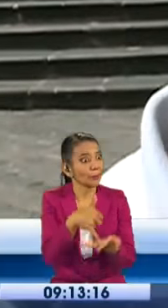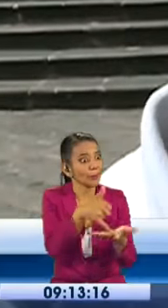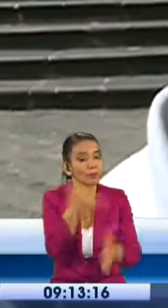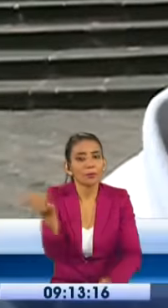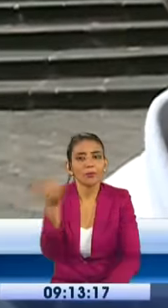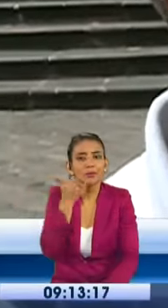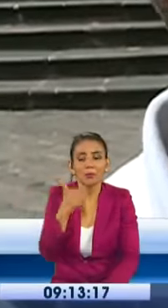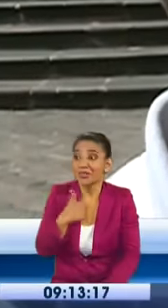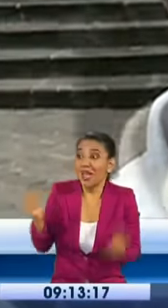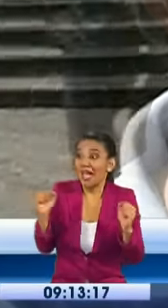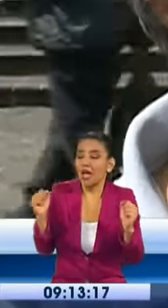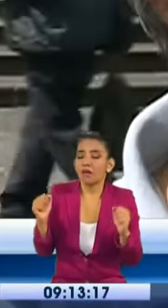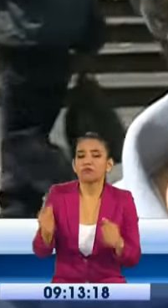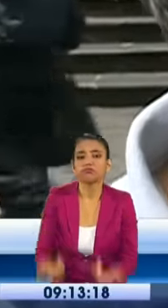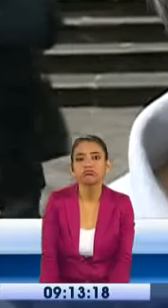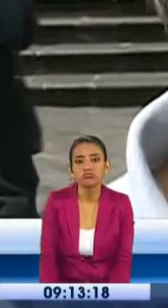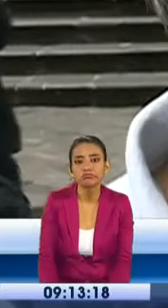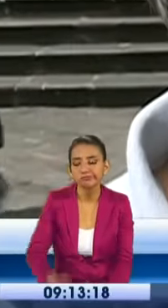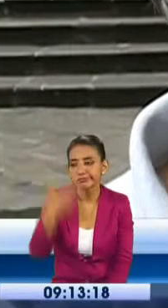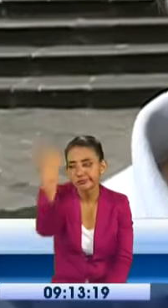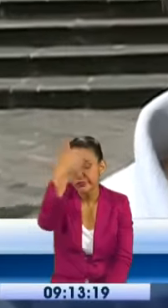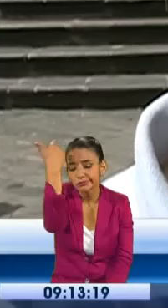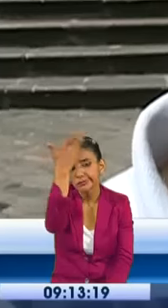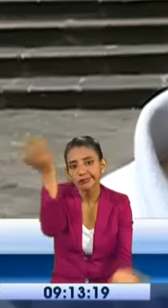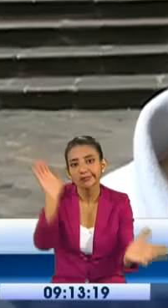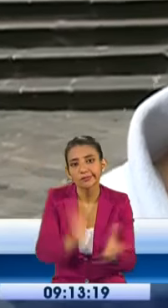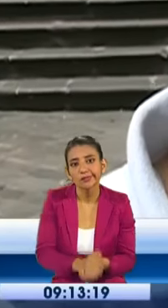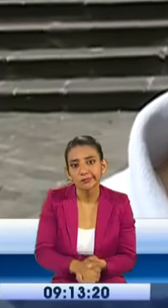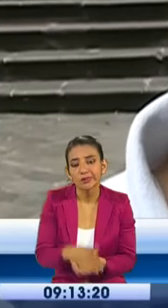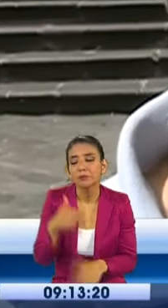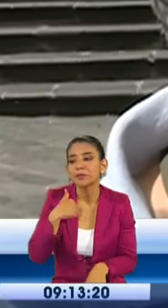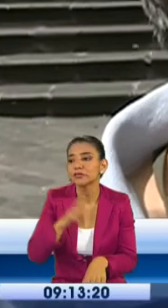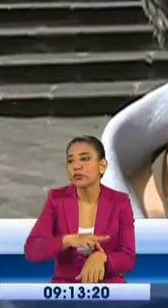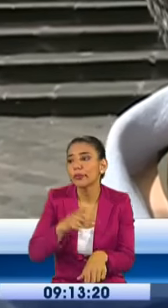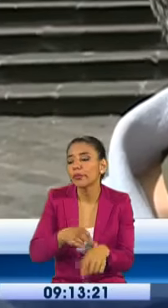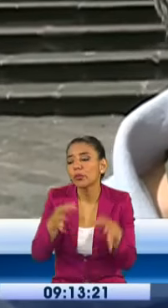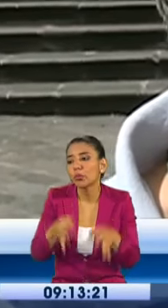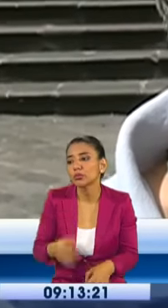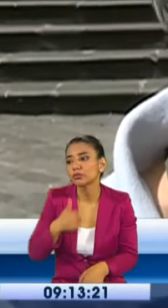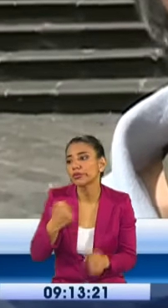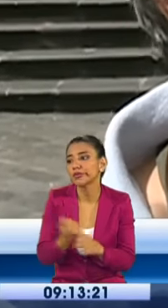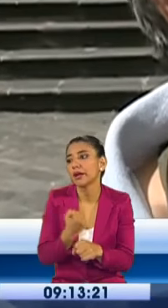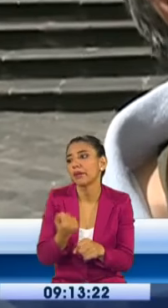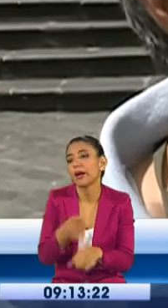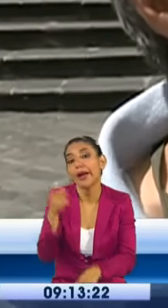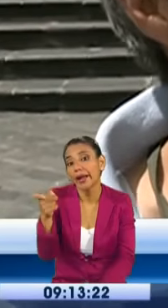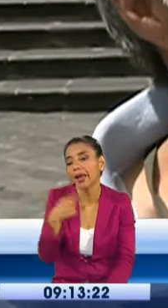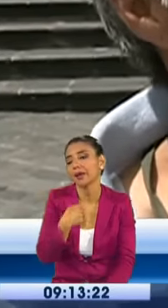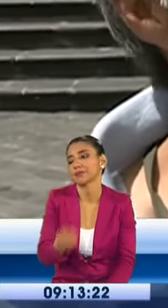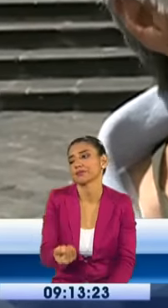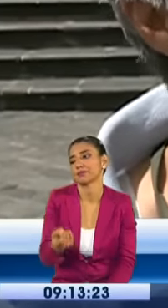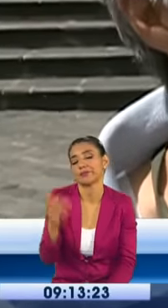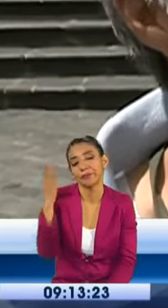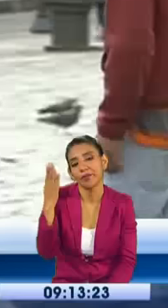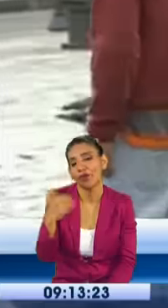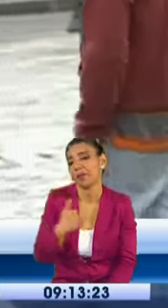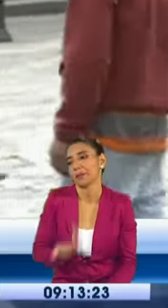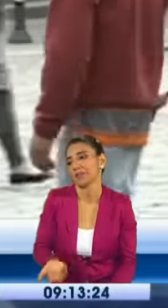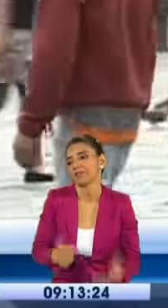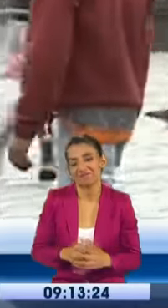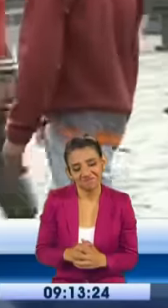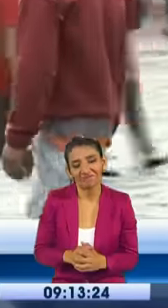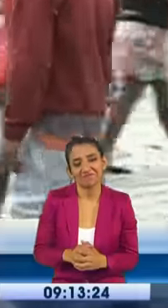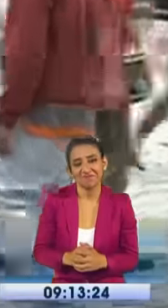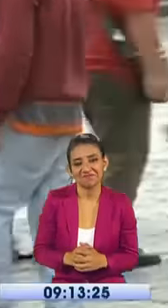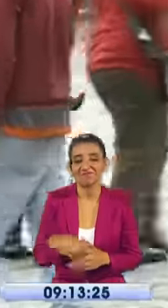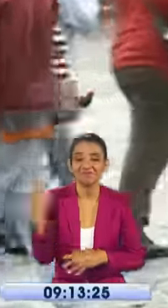al teléfono y era mentira. Eso me hizo un señor sobrino de donde yo trabajaba. Fue el que me hizo esa broma. Es que la